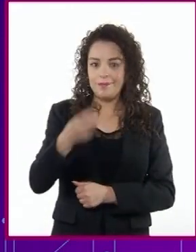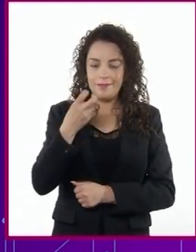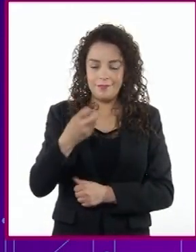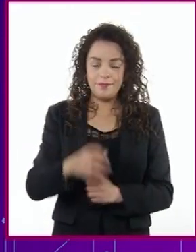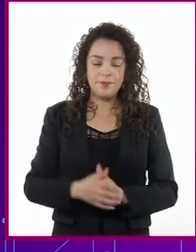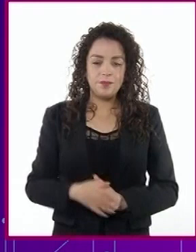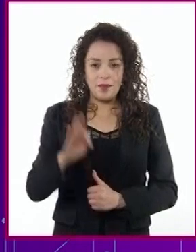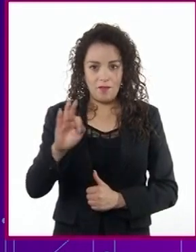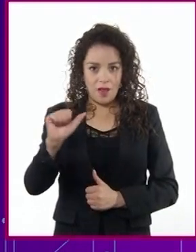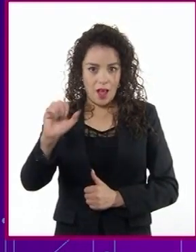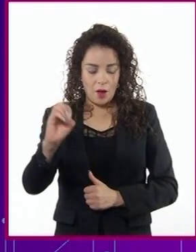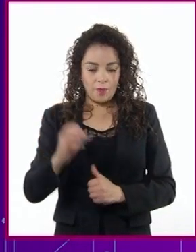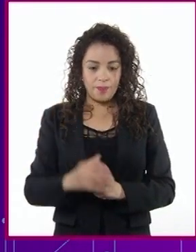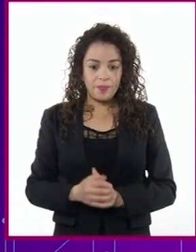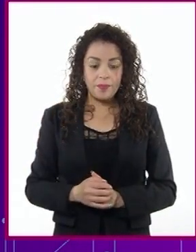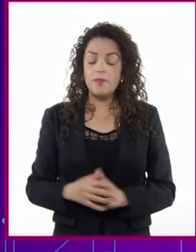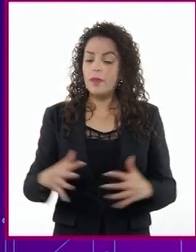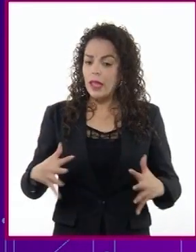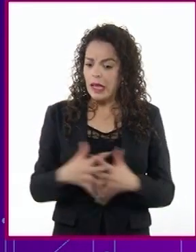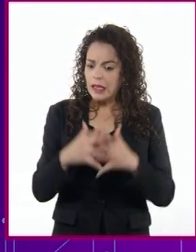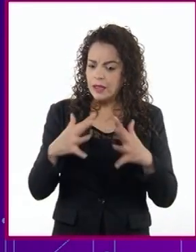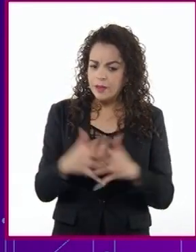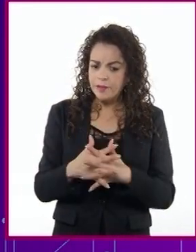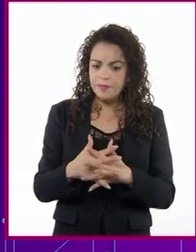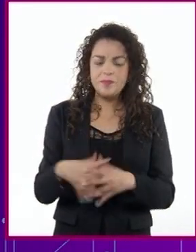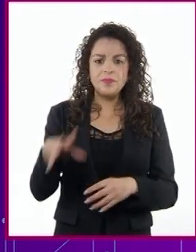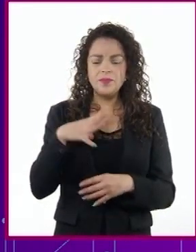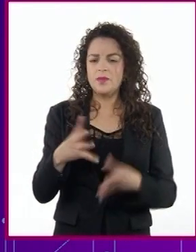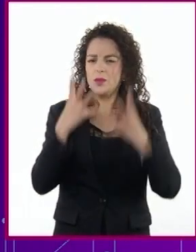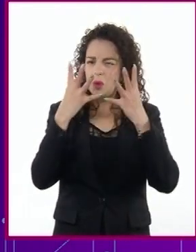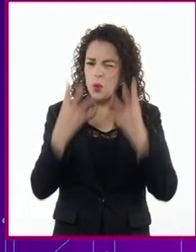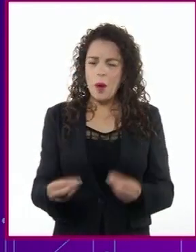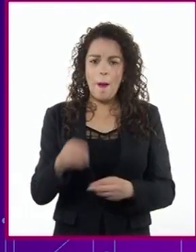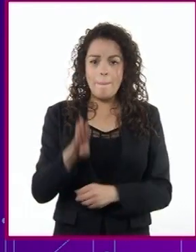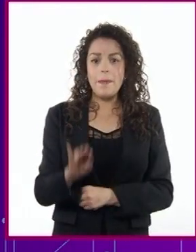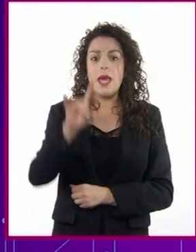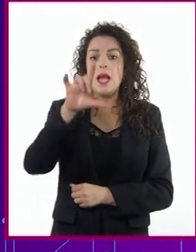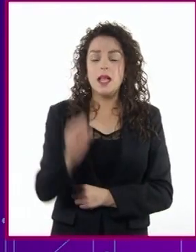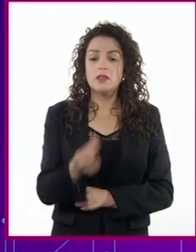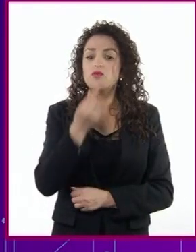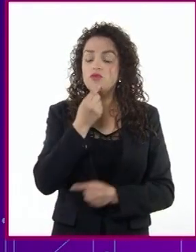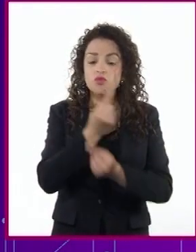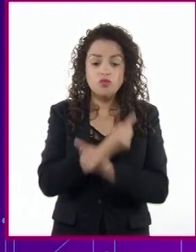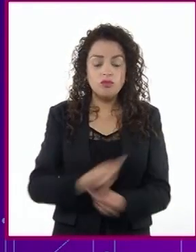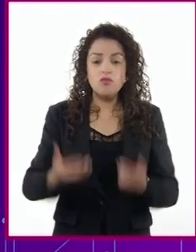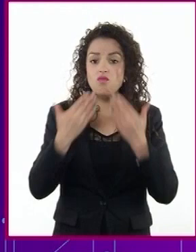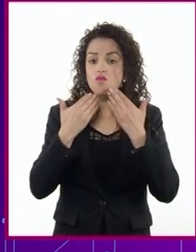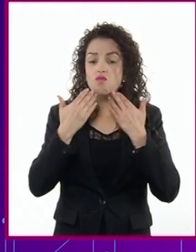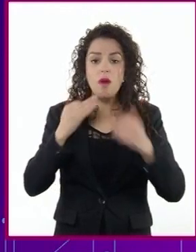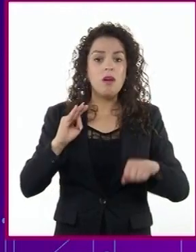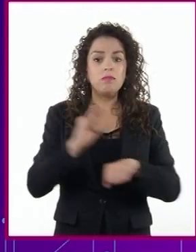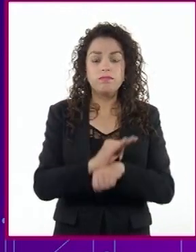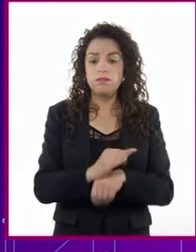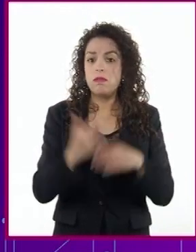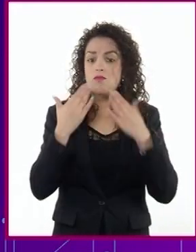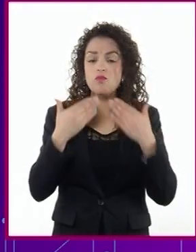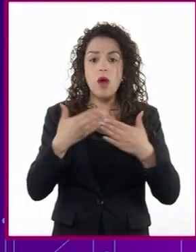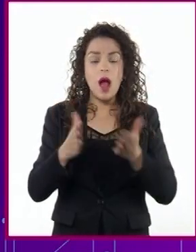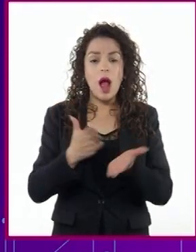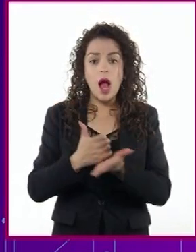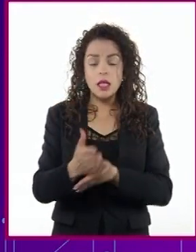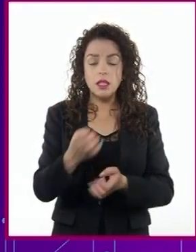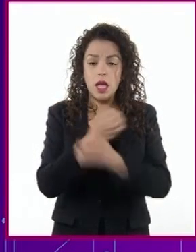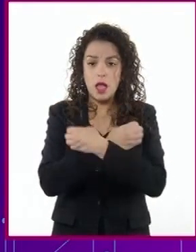resultados cruentos de la guerra también dejaron miles de niños y niñas en el desamparo, sin acceso a la educación o a servicios de